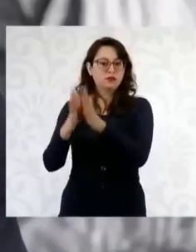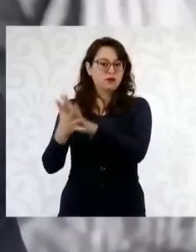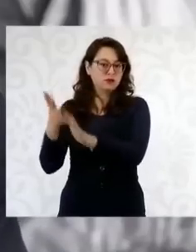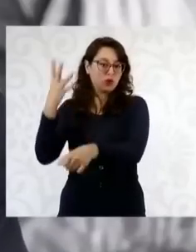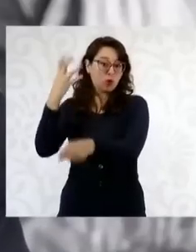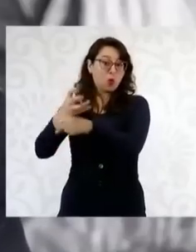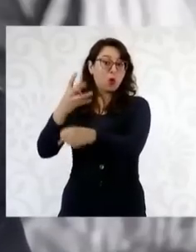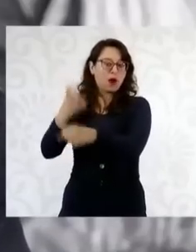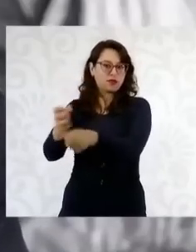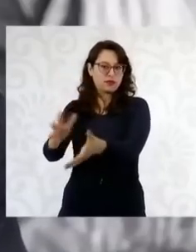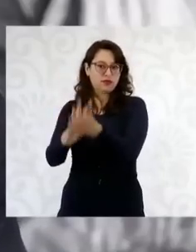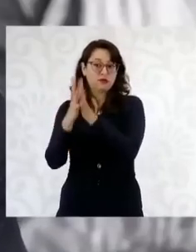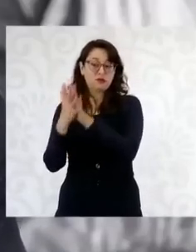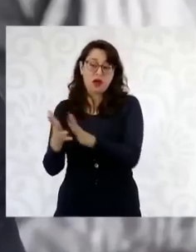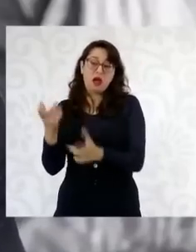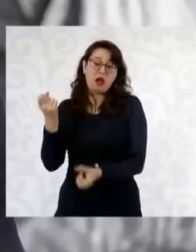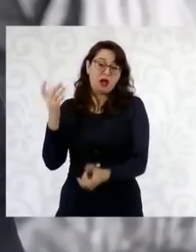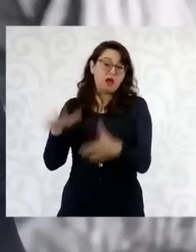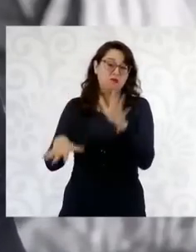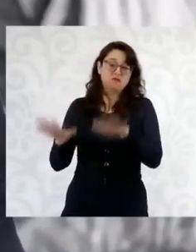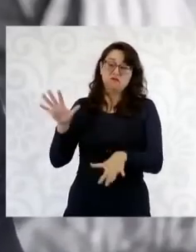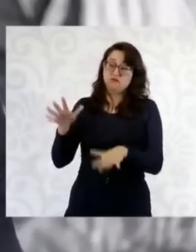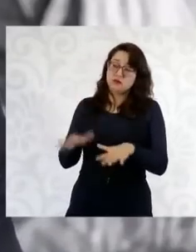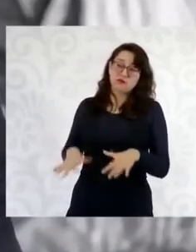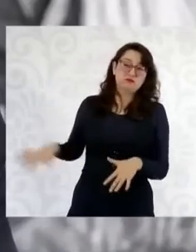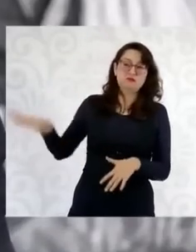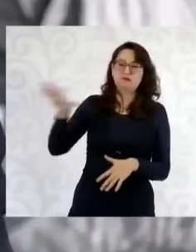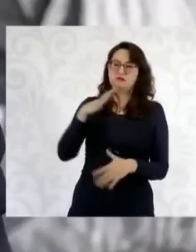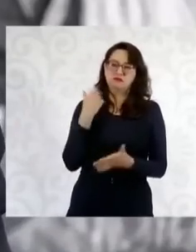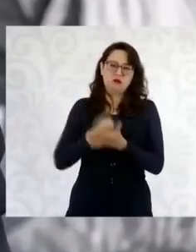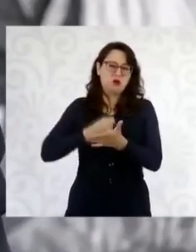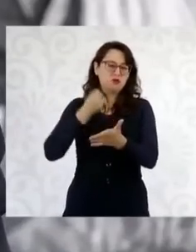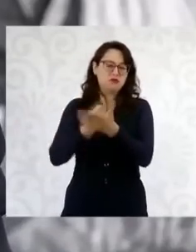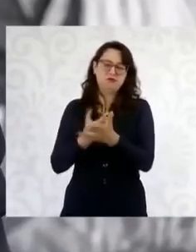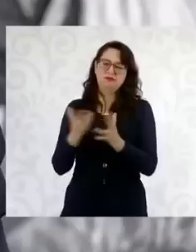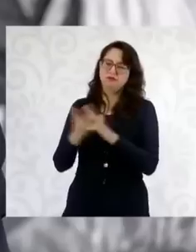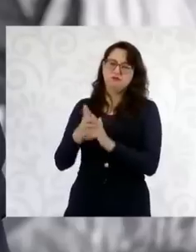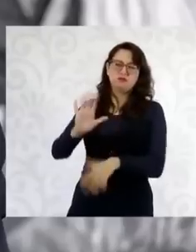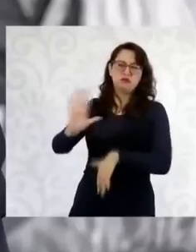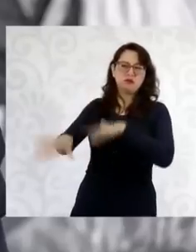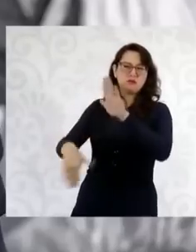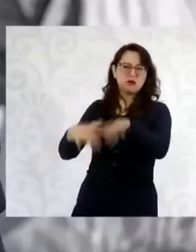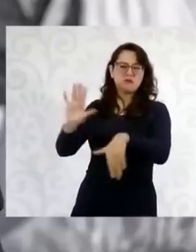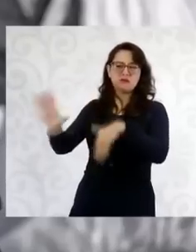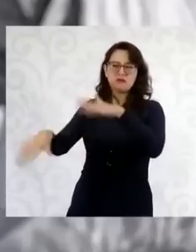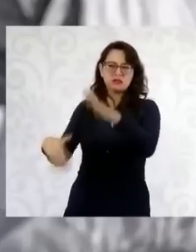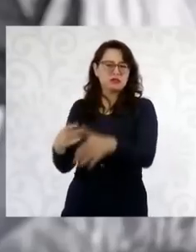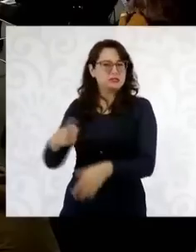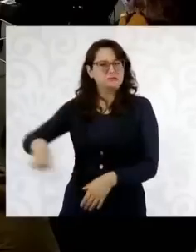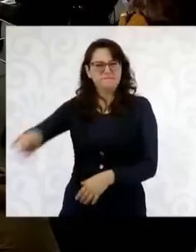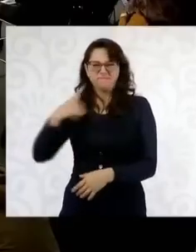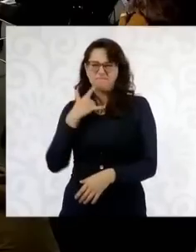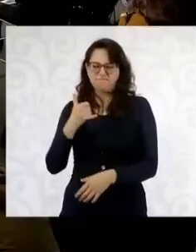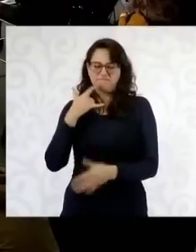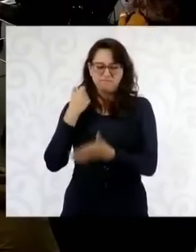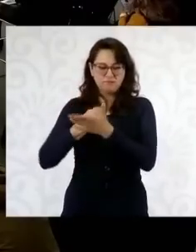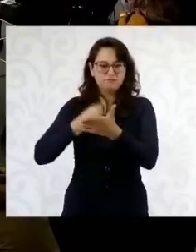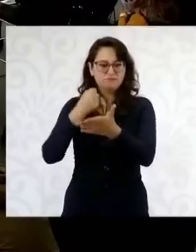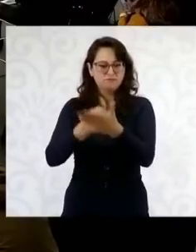muchas veces la vida de muchas hermanas y hermanos que luchan por una mejor sociedad.